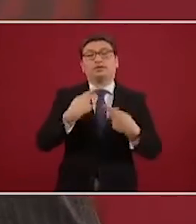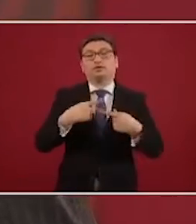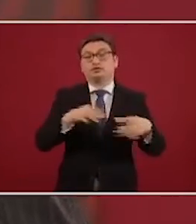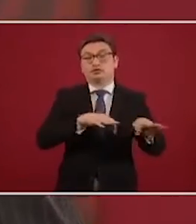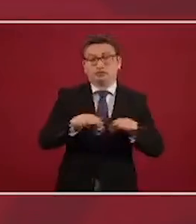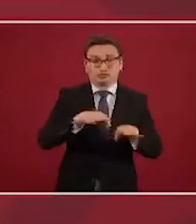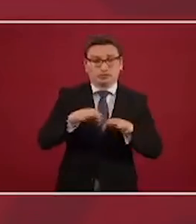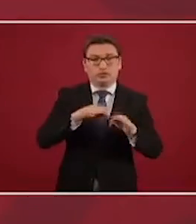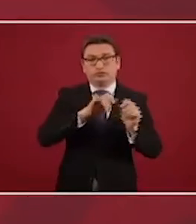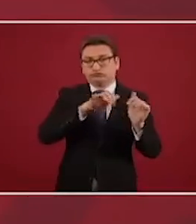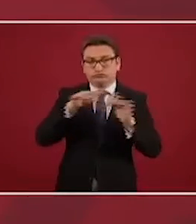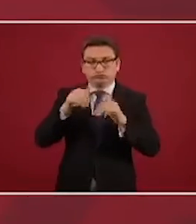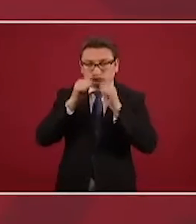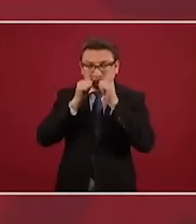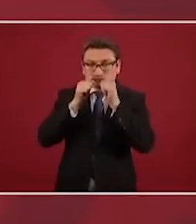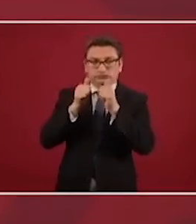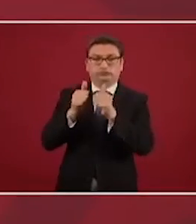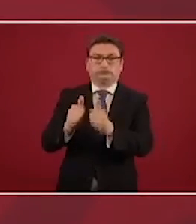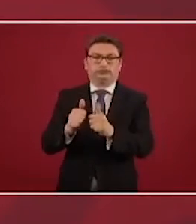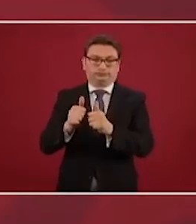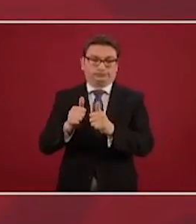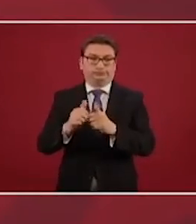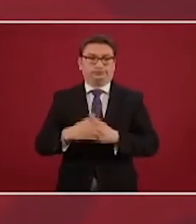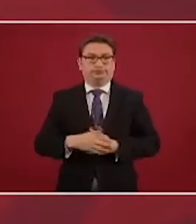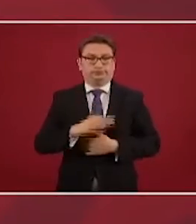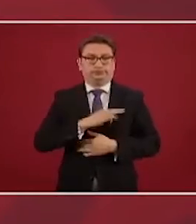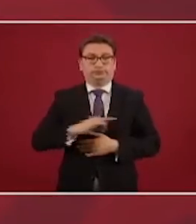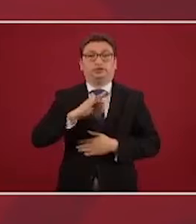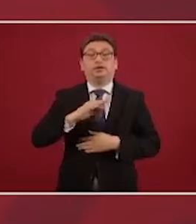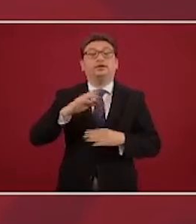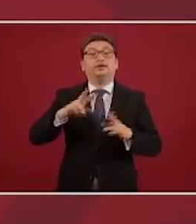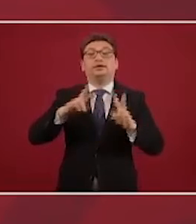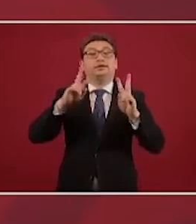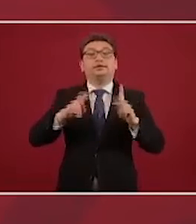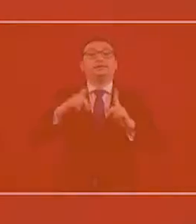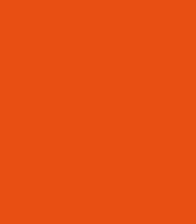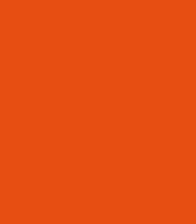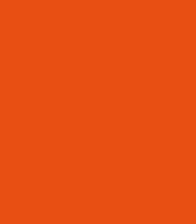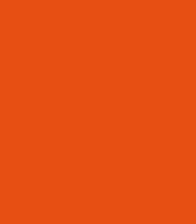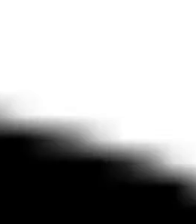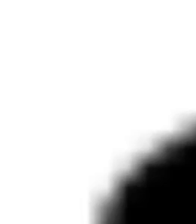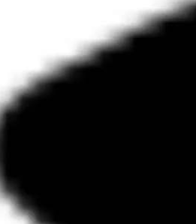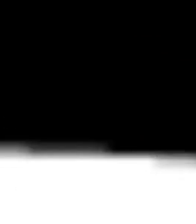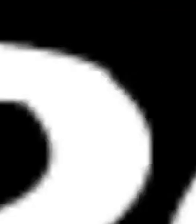a la atención de enfermos de coronavirus.